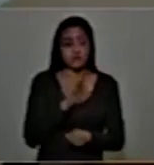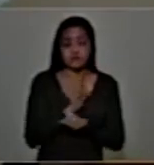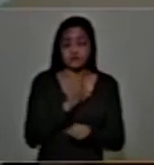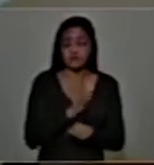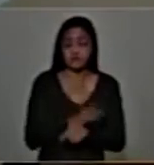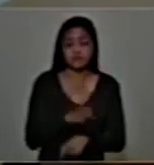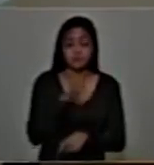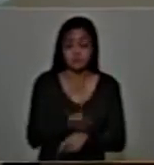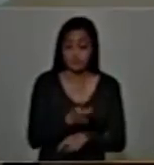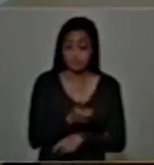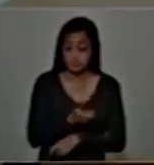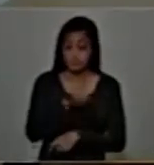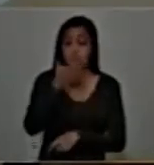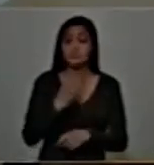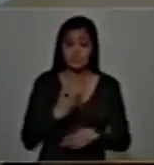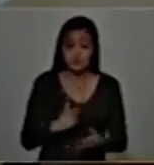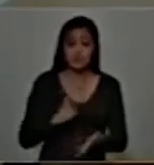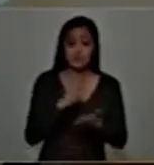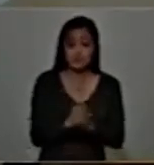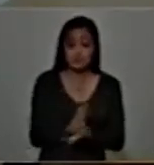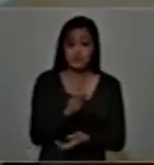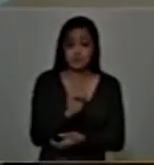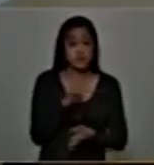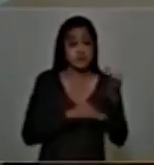No es así.